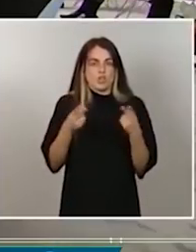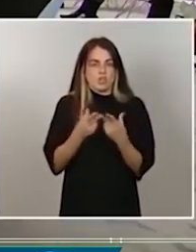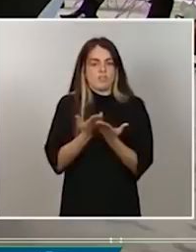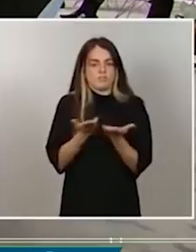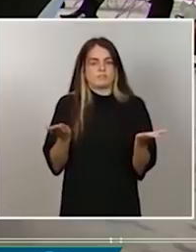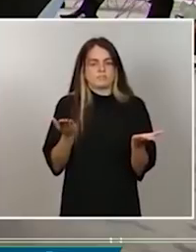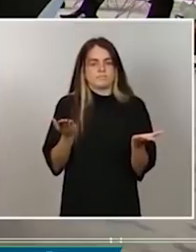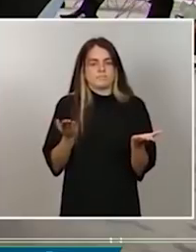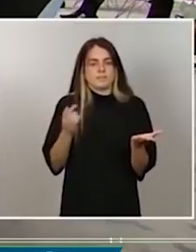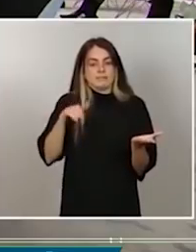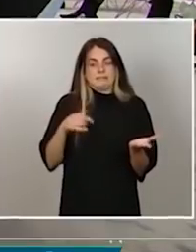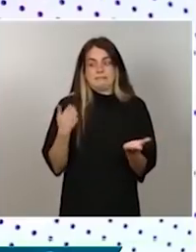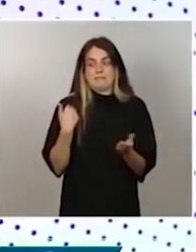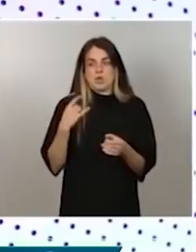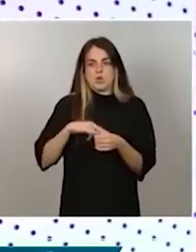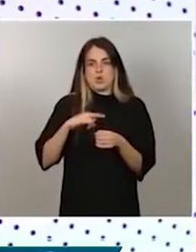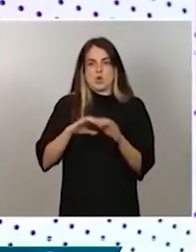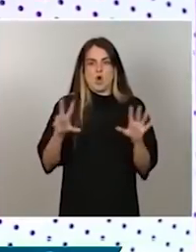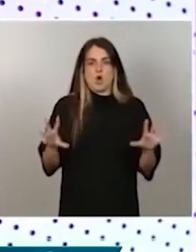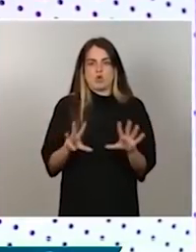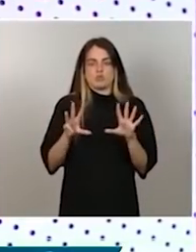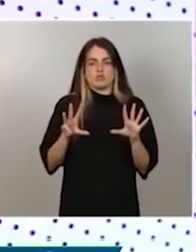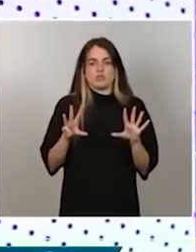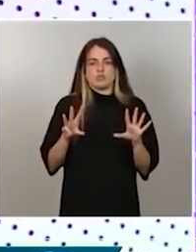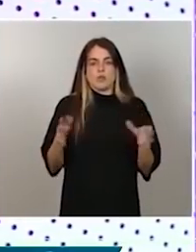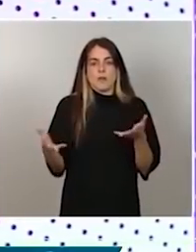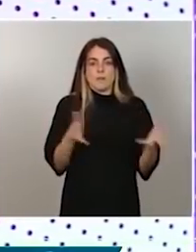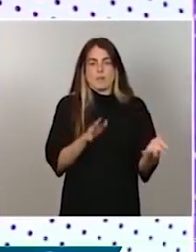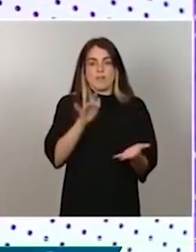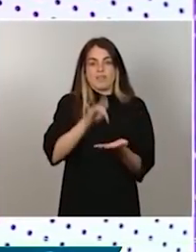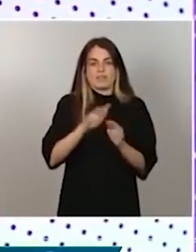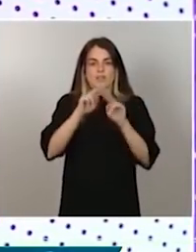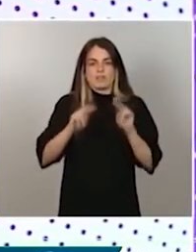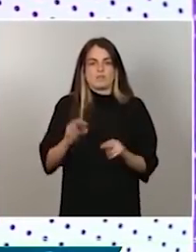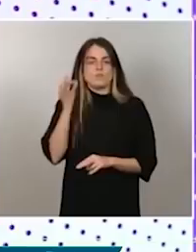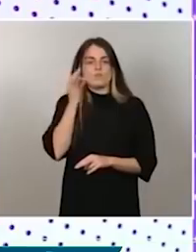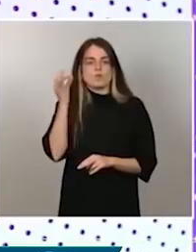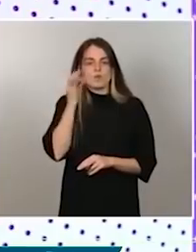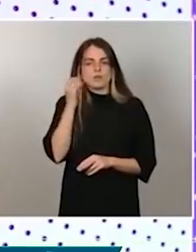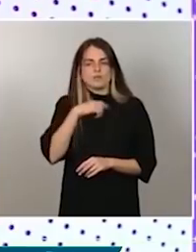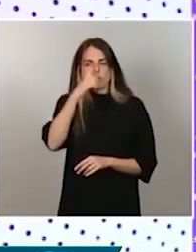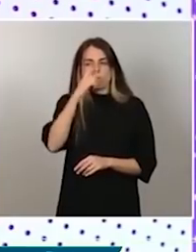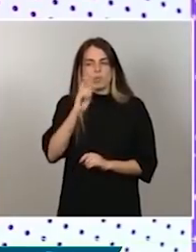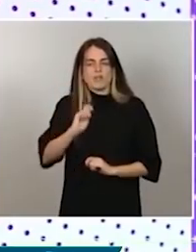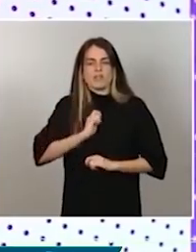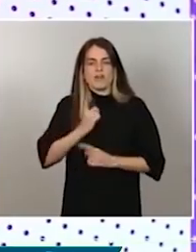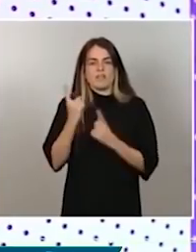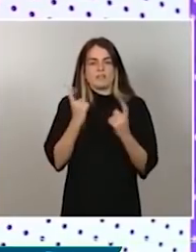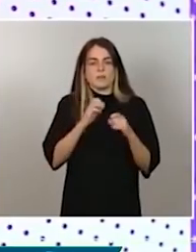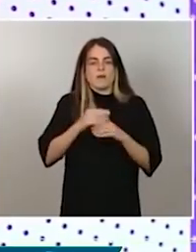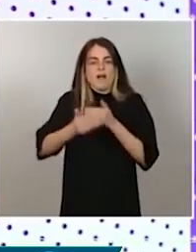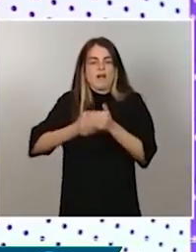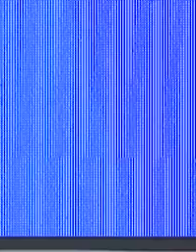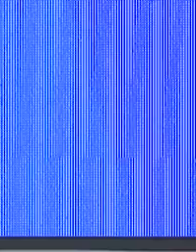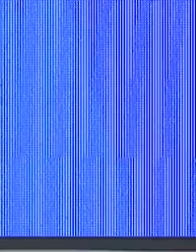Y a eso lleva todas sus políticas. Antes con Pablo Iglesias en el gobierno y ahora sin él. Entonces, mal camino llevamos. ¿Cree